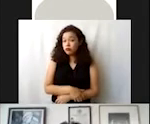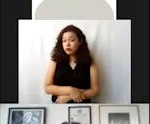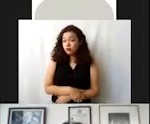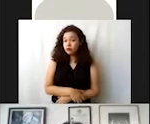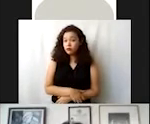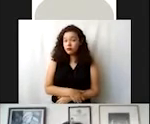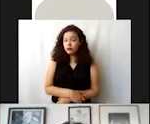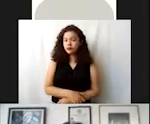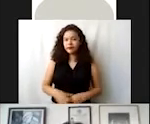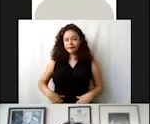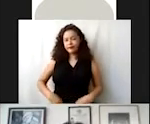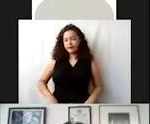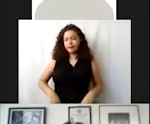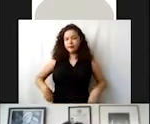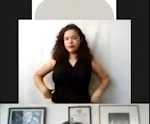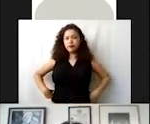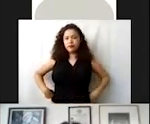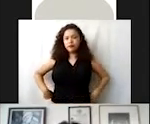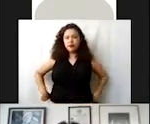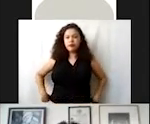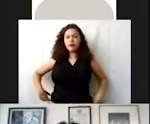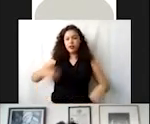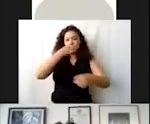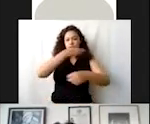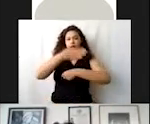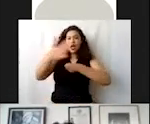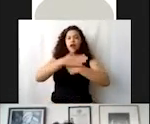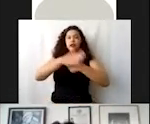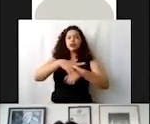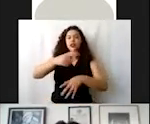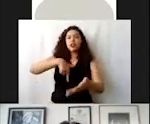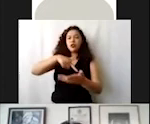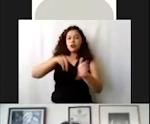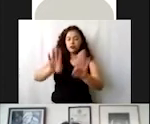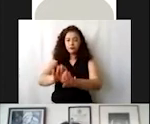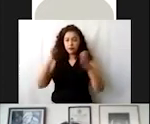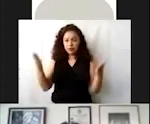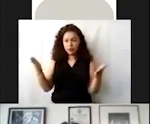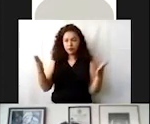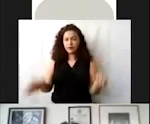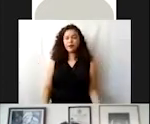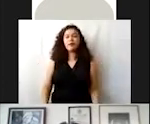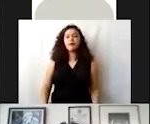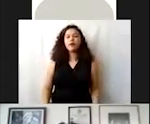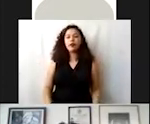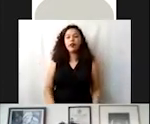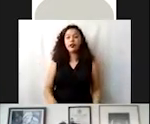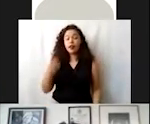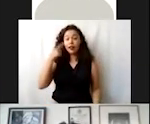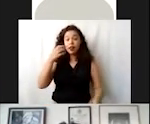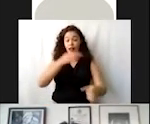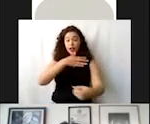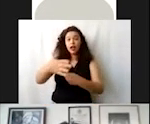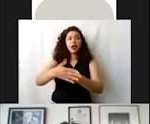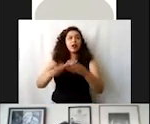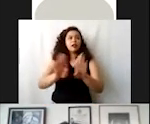Bueno, aviso de apertura de establecimiento. Ya vimos que para el aviso de apertura de establecimiento,